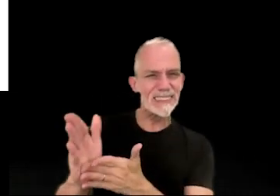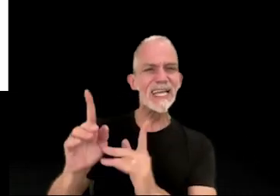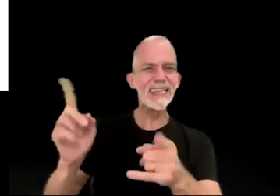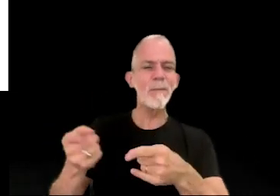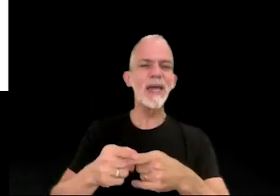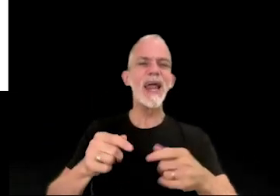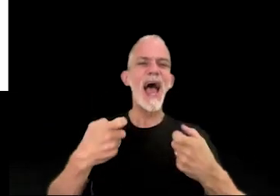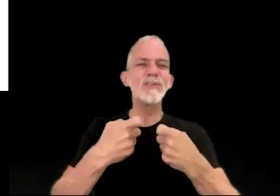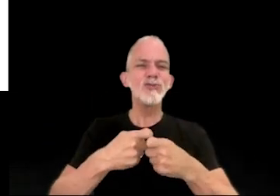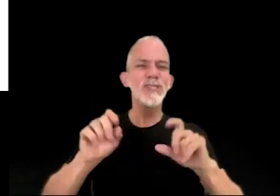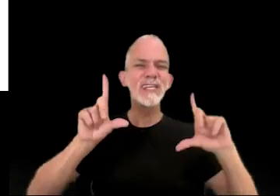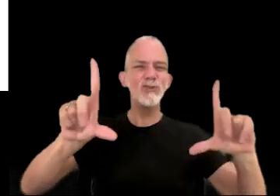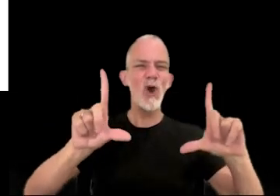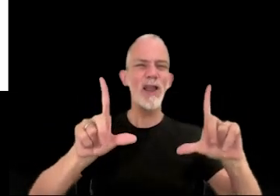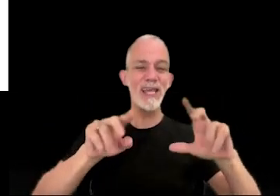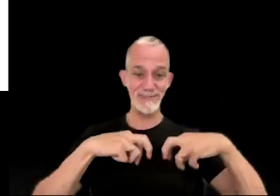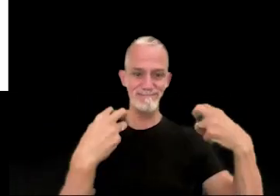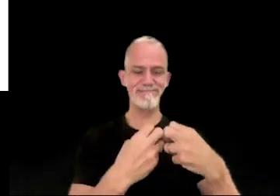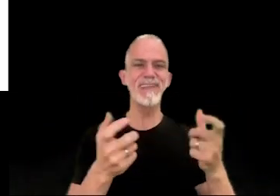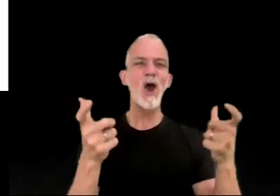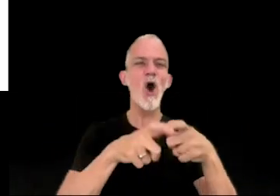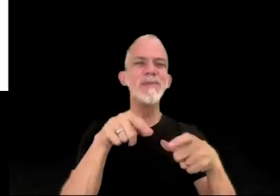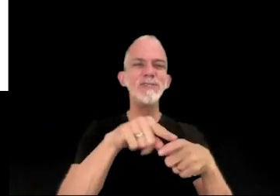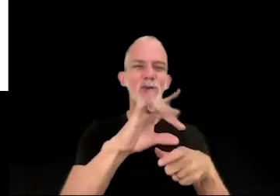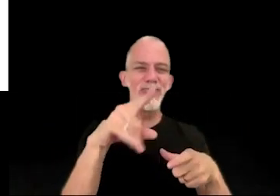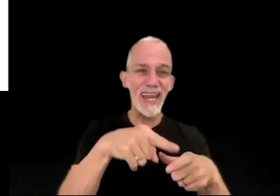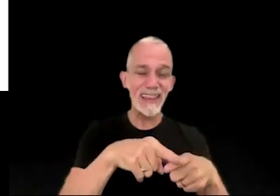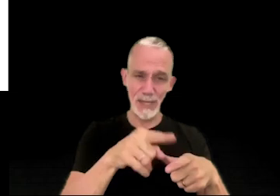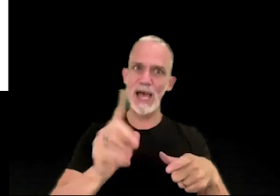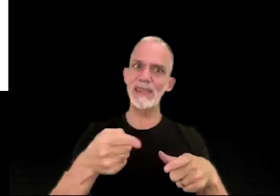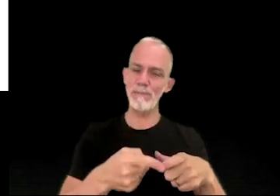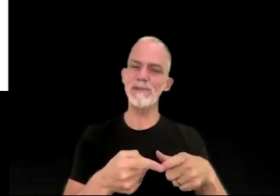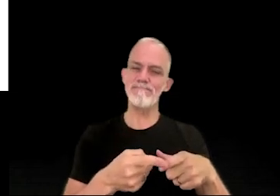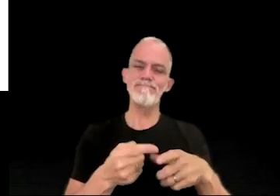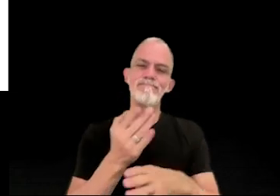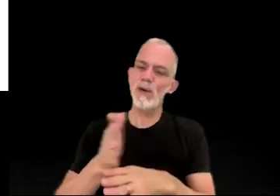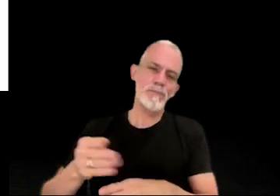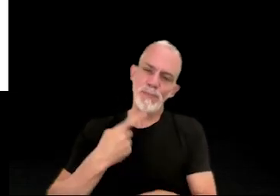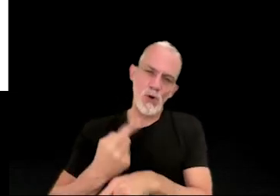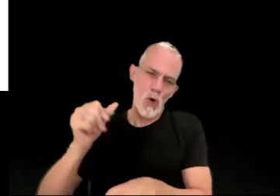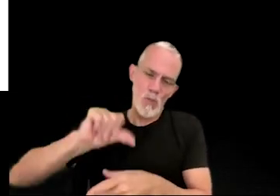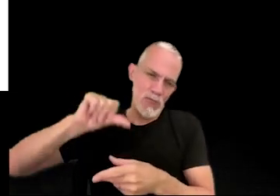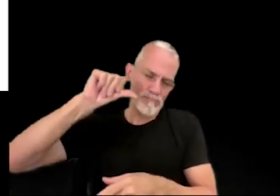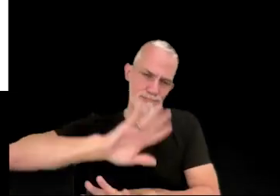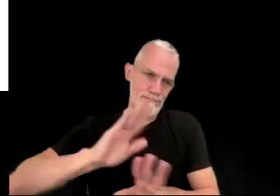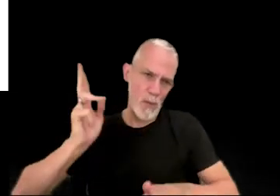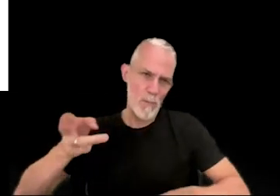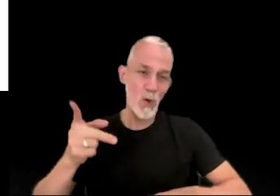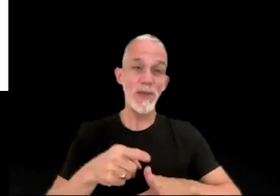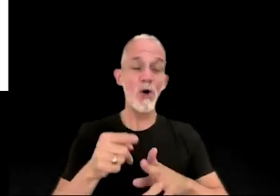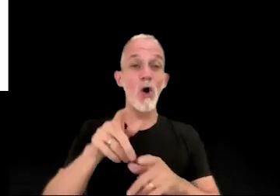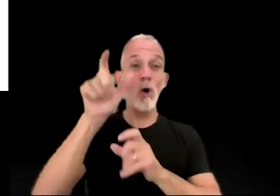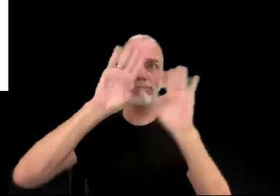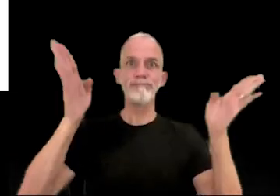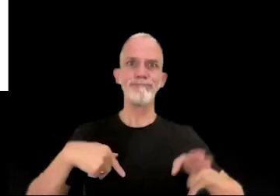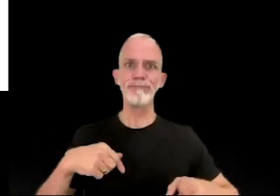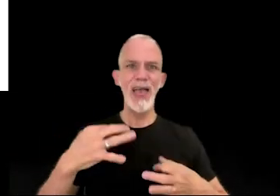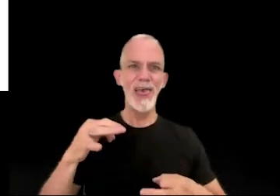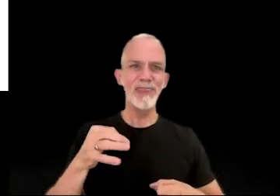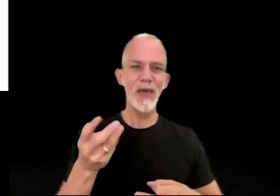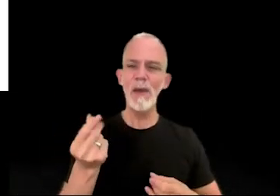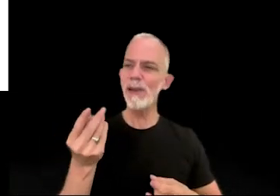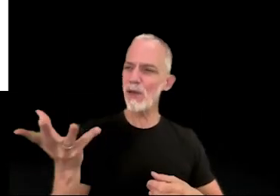sus integrantes, y también considera sujetos excluidos a aquellos agentes de retención o percepción que tuvieran